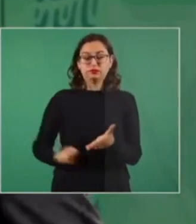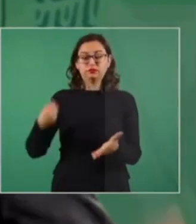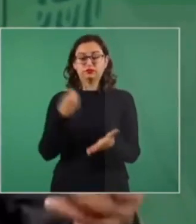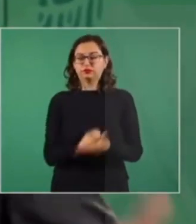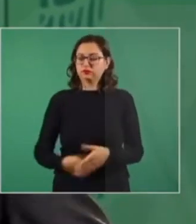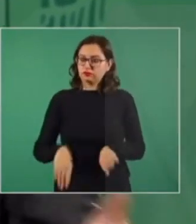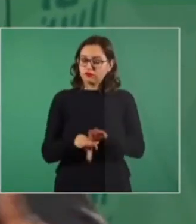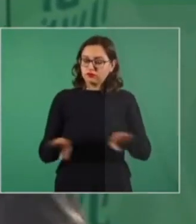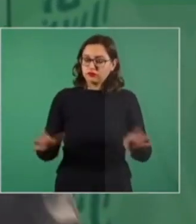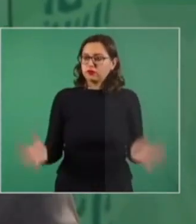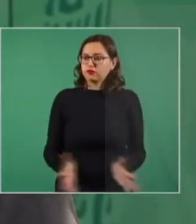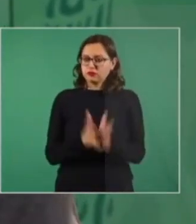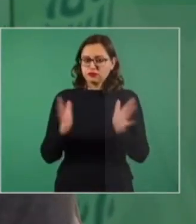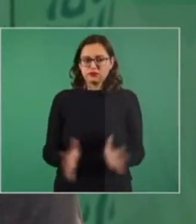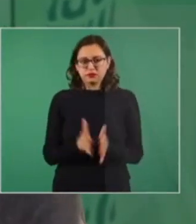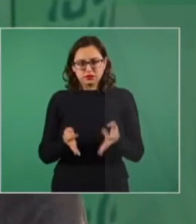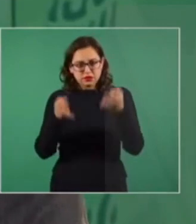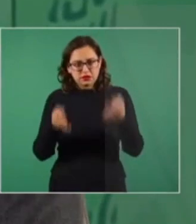¿cómo es que llegamos